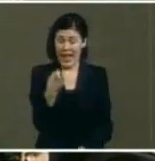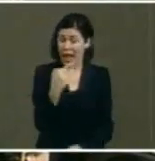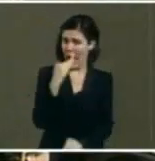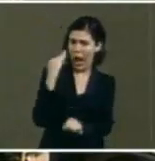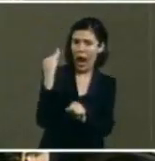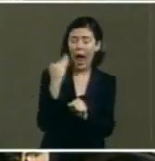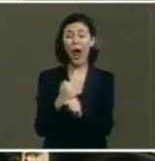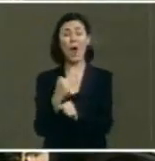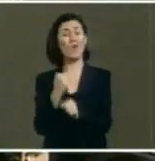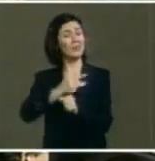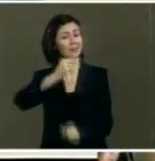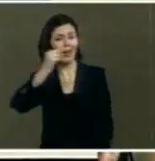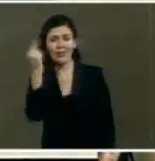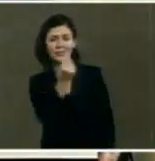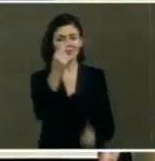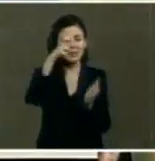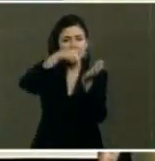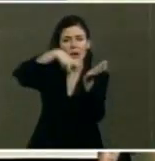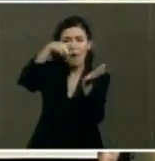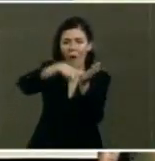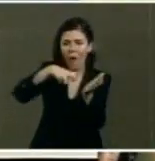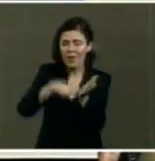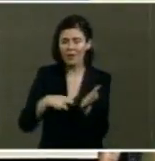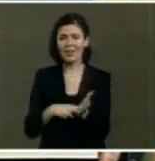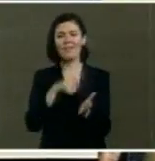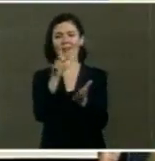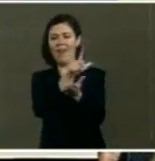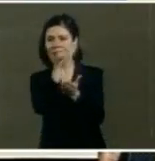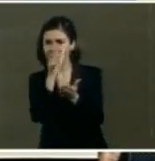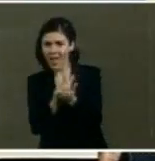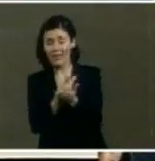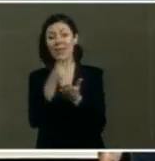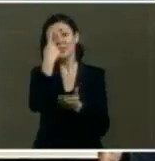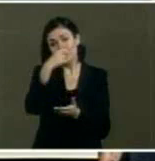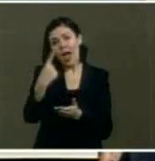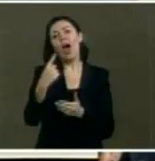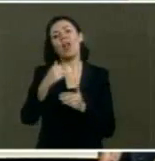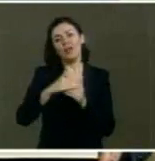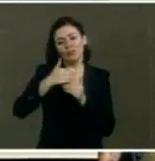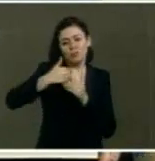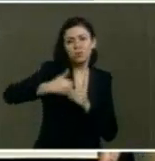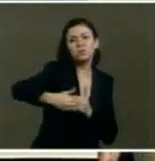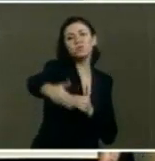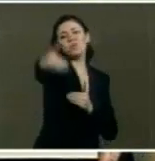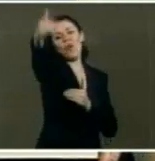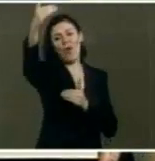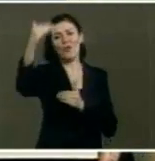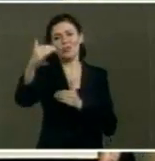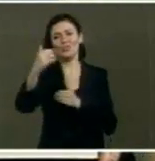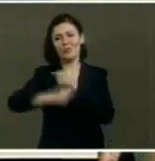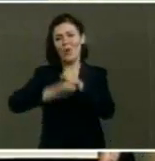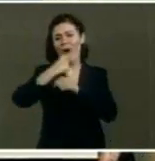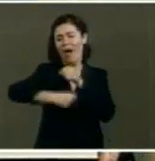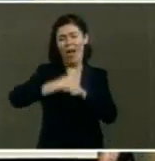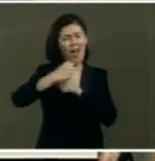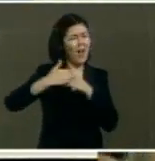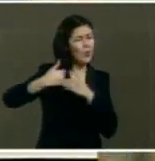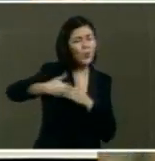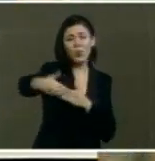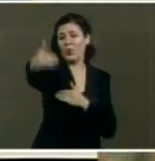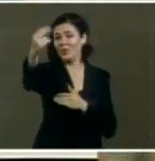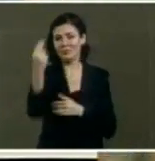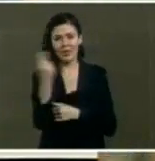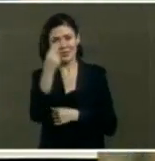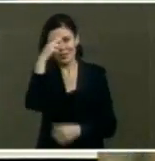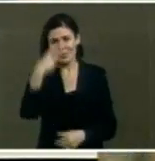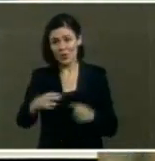reformas estructurales que nos permitan asegurar el crecimiento de las próximas décadas. Es además ya indispensable